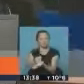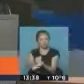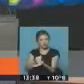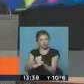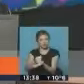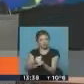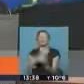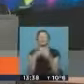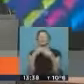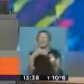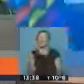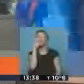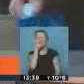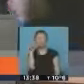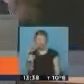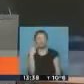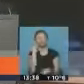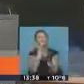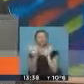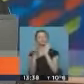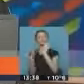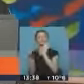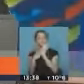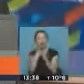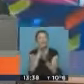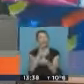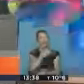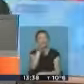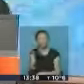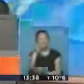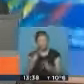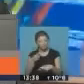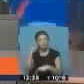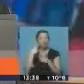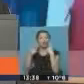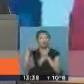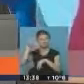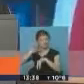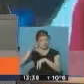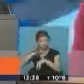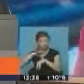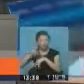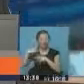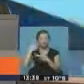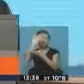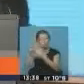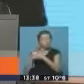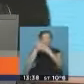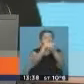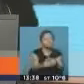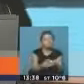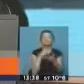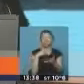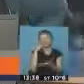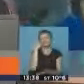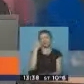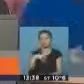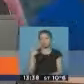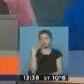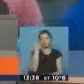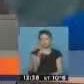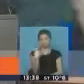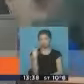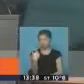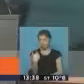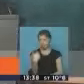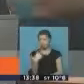hizo acreditó la escolarización y los controles de salud que es un requisito y este ya se puede acercar al udai también para percibirlo